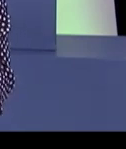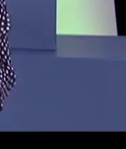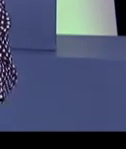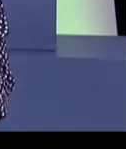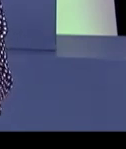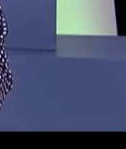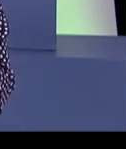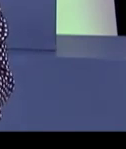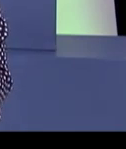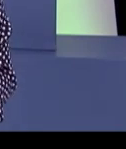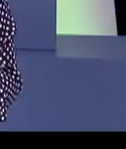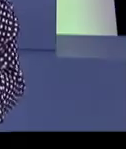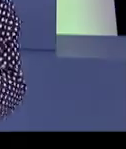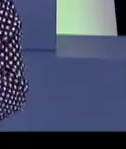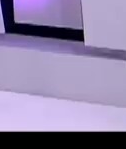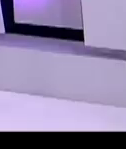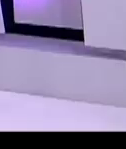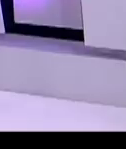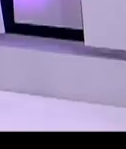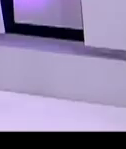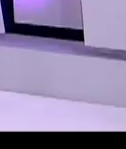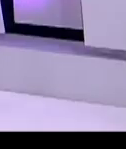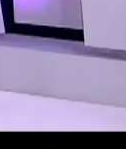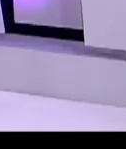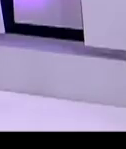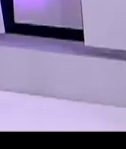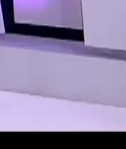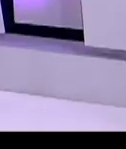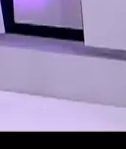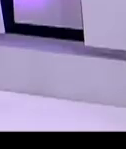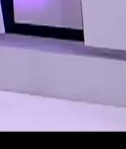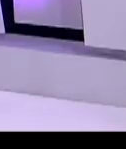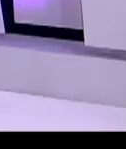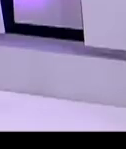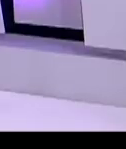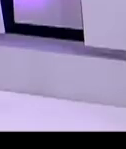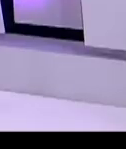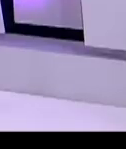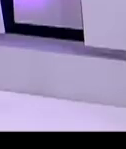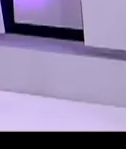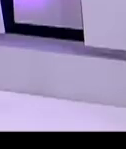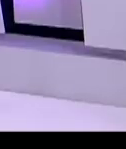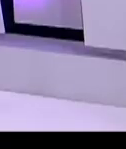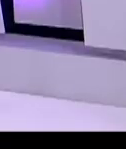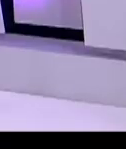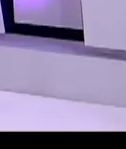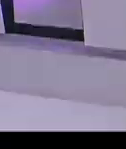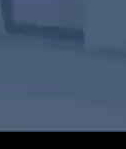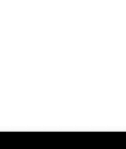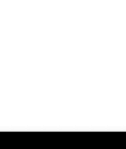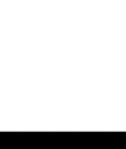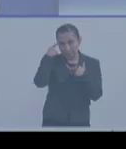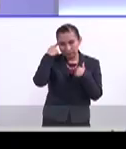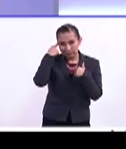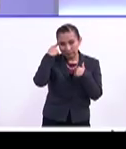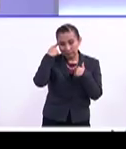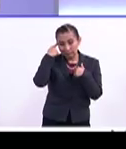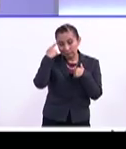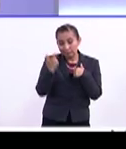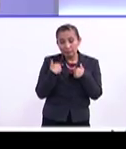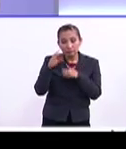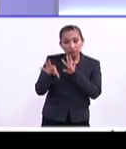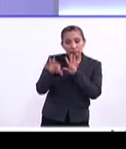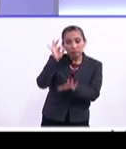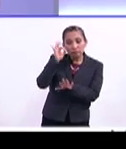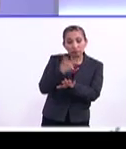Universidad Nacional Autónoma de México. Él nos dijo cómo hace la UNAM para orientar a los jóvenes. Que la orientación